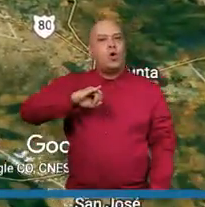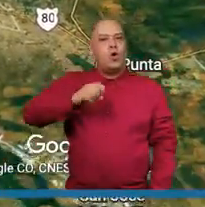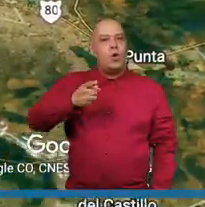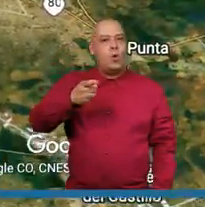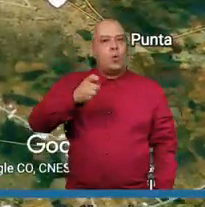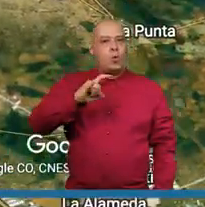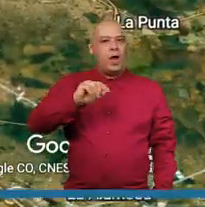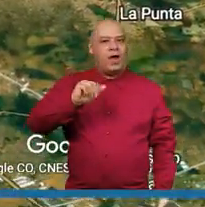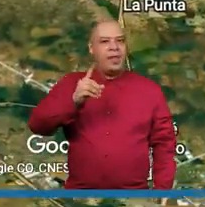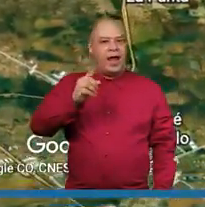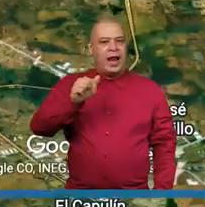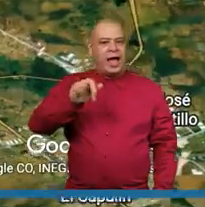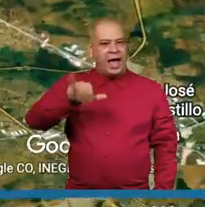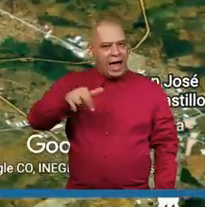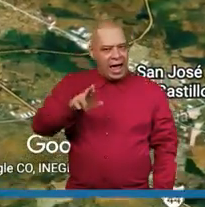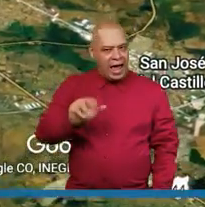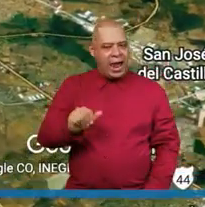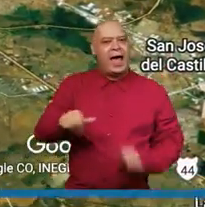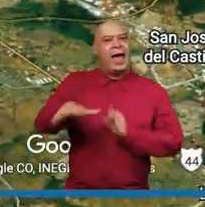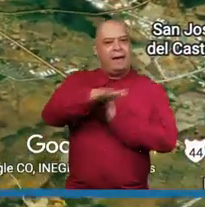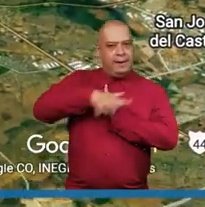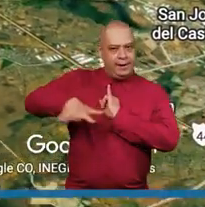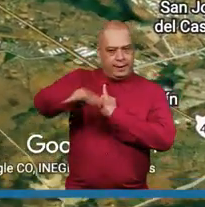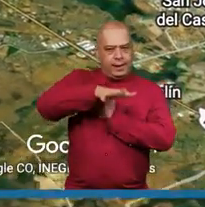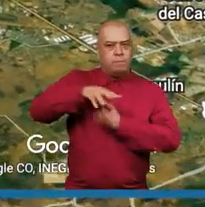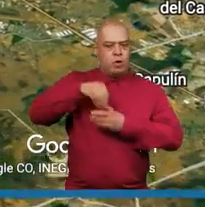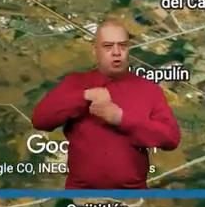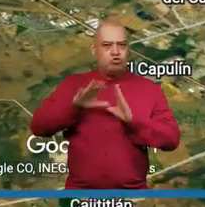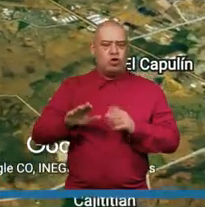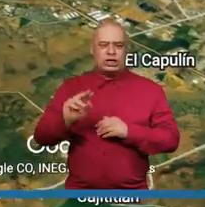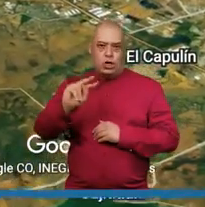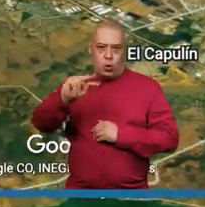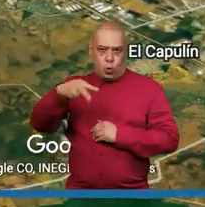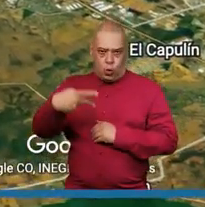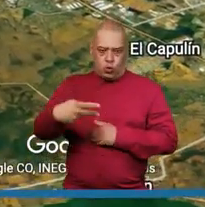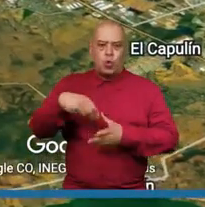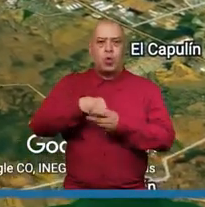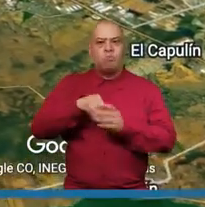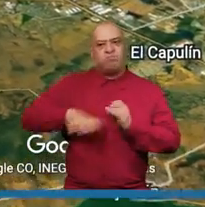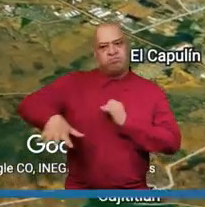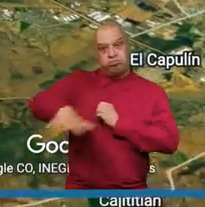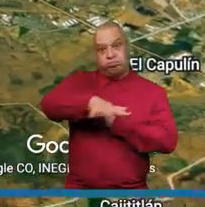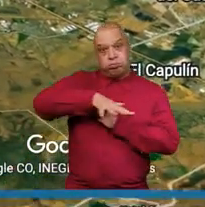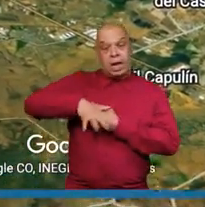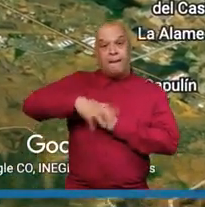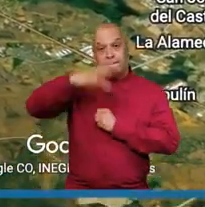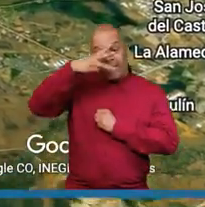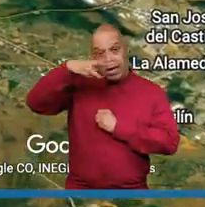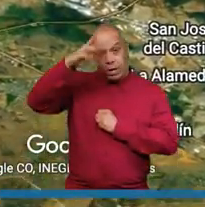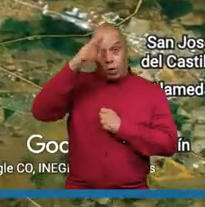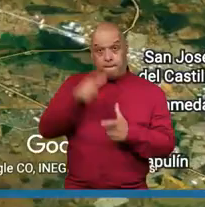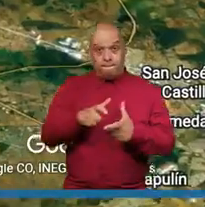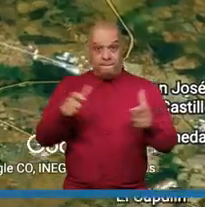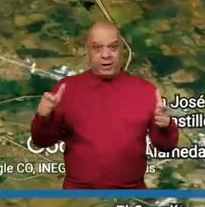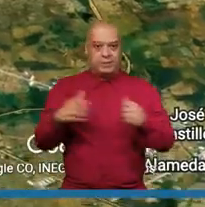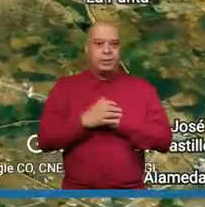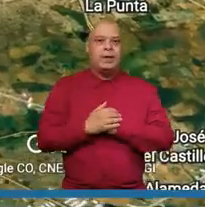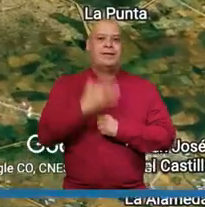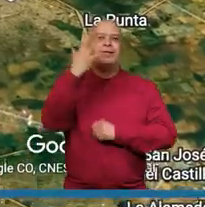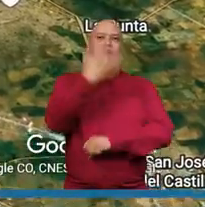que como área metropolitana es la segunda concentración urbana y demográfica más importante de México.